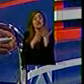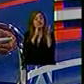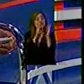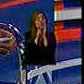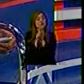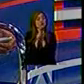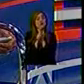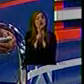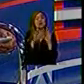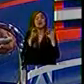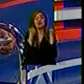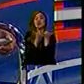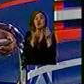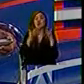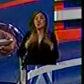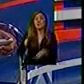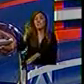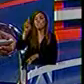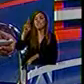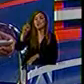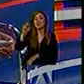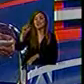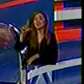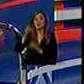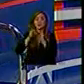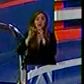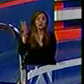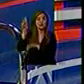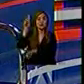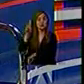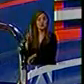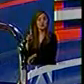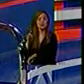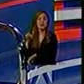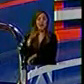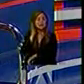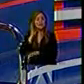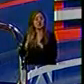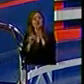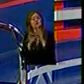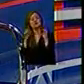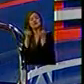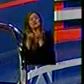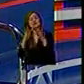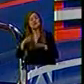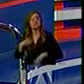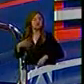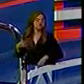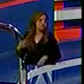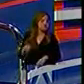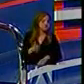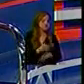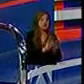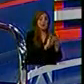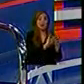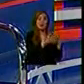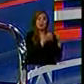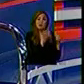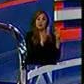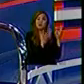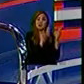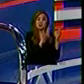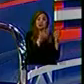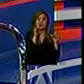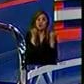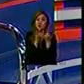por el legislador Esteban Bernal en contra de Sofía Espín por su visita a una procesada en el caso Balda. Pero no todos los asambleístas están de